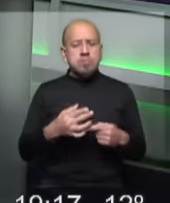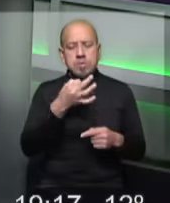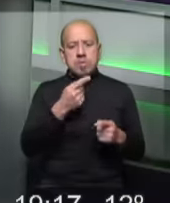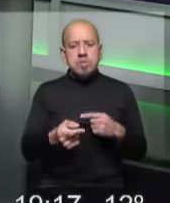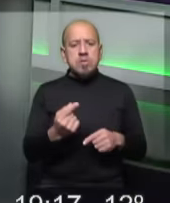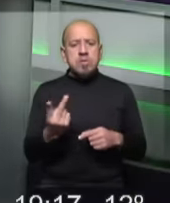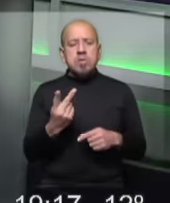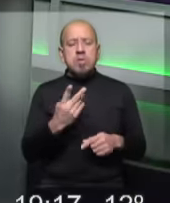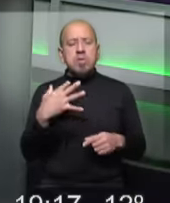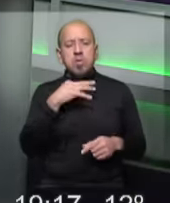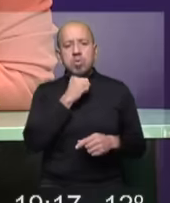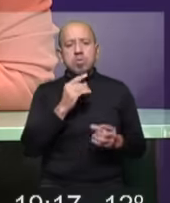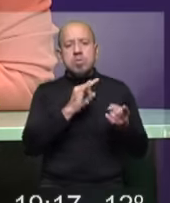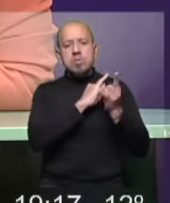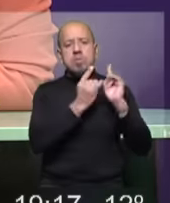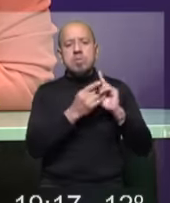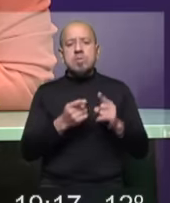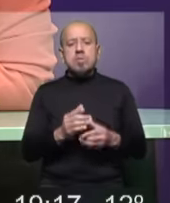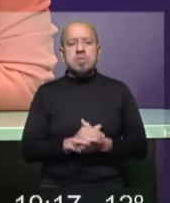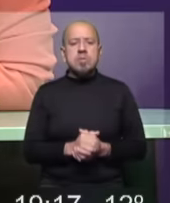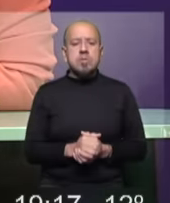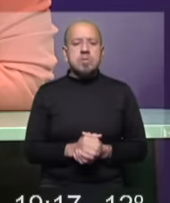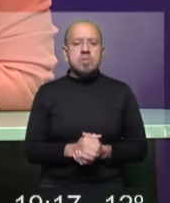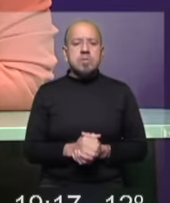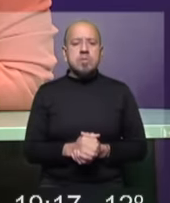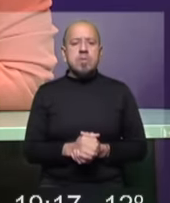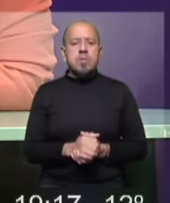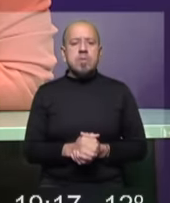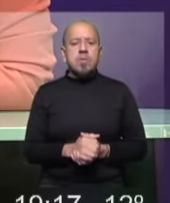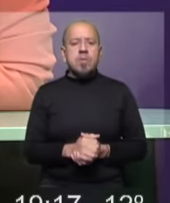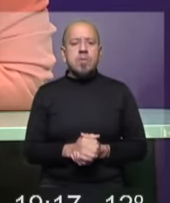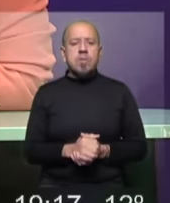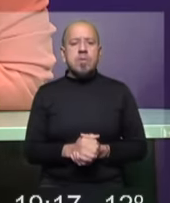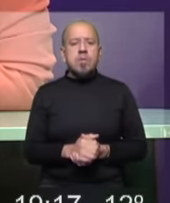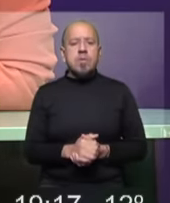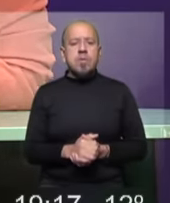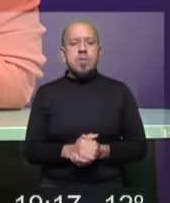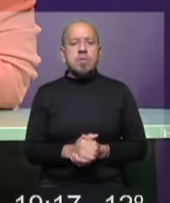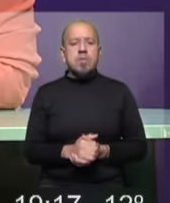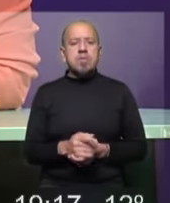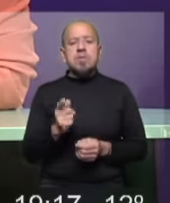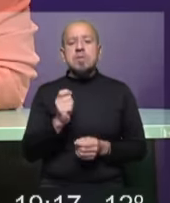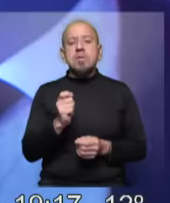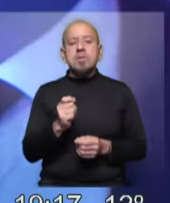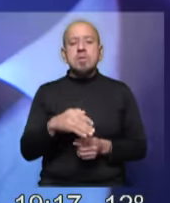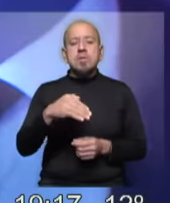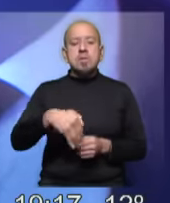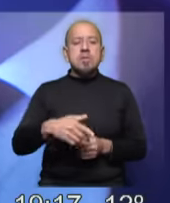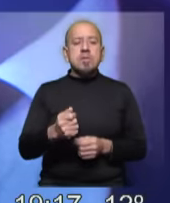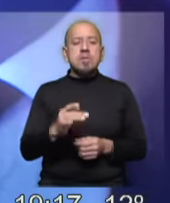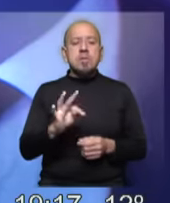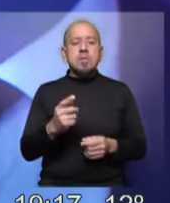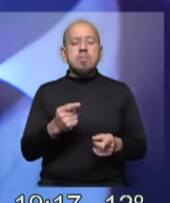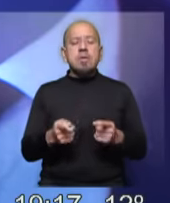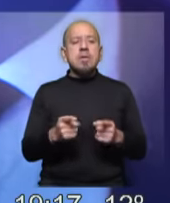el 22 de agosto frente al Parlamento. Antes de seguir, si te parece, Julieta, ¿podemos saber quién es este Carlos Mata del que habla Bustillo